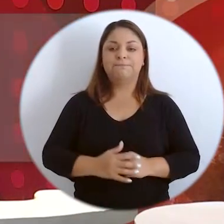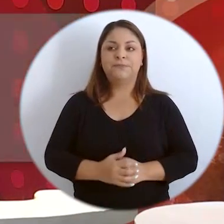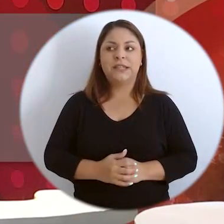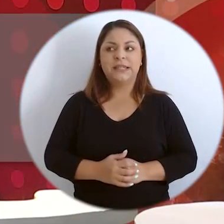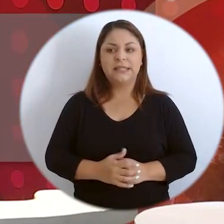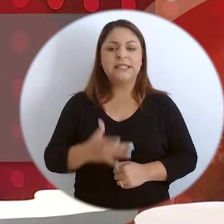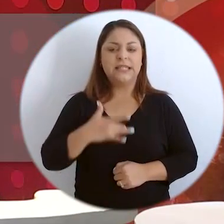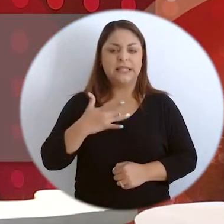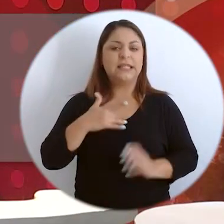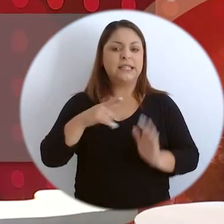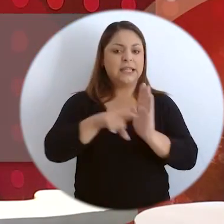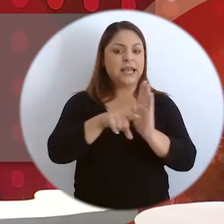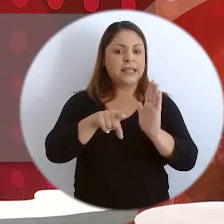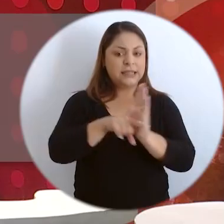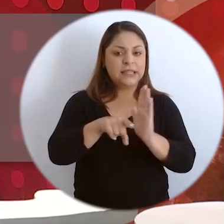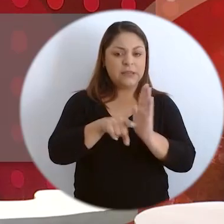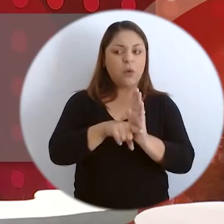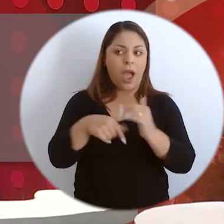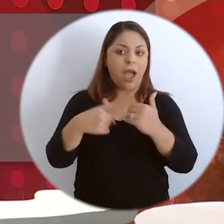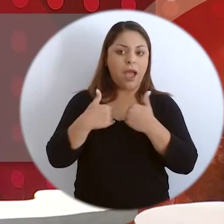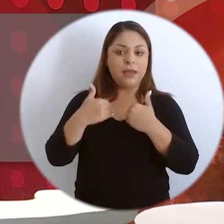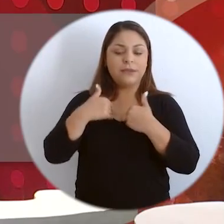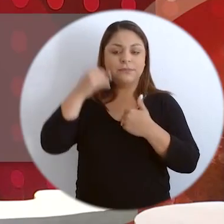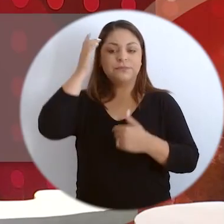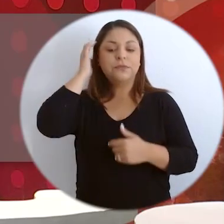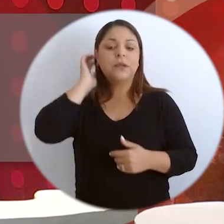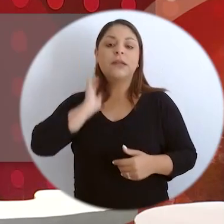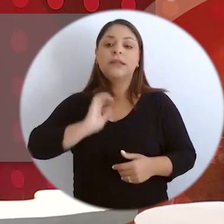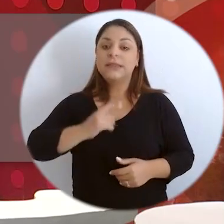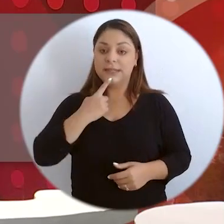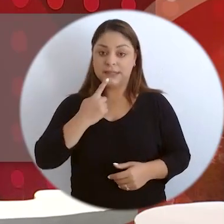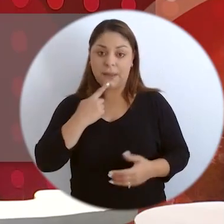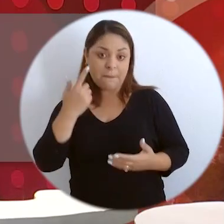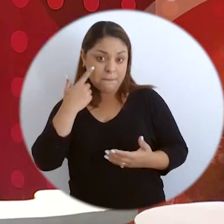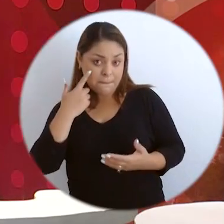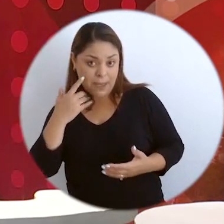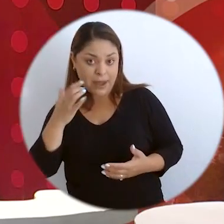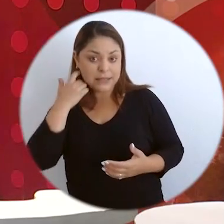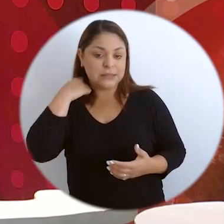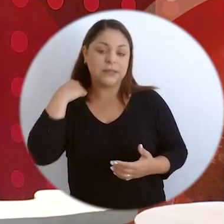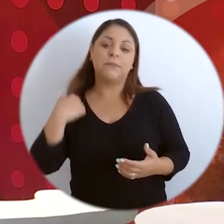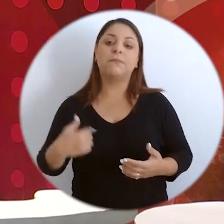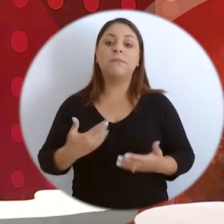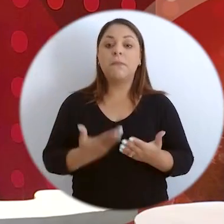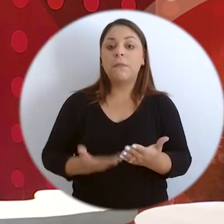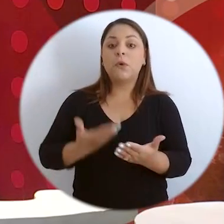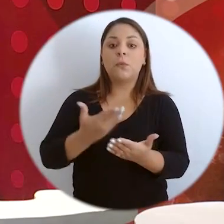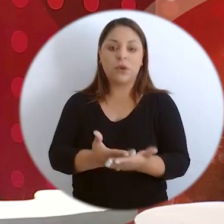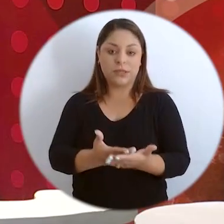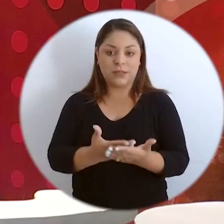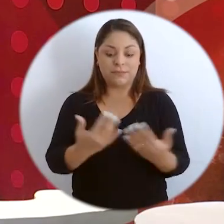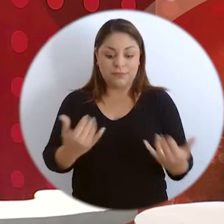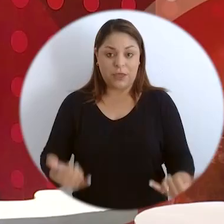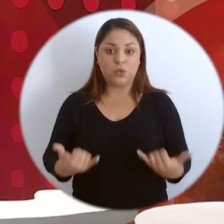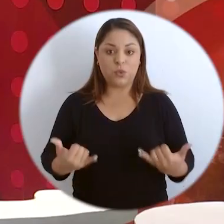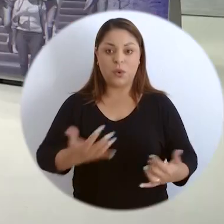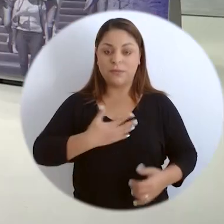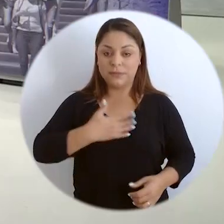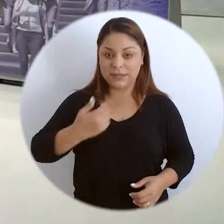momento él pueda cumplirlas. Pero cada vez es más difícil porque no tenemos acciones que podamos ver un modelo de gobierno